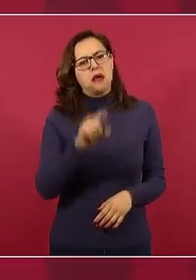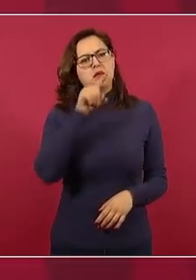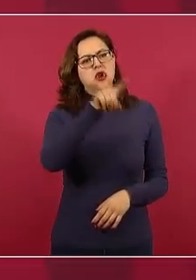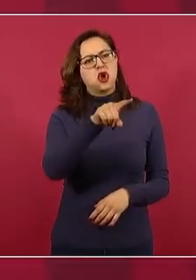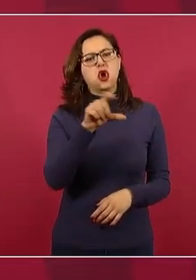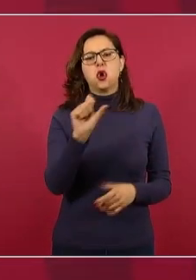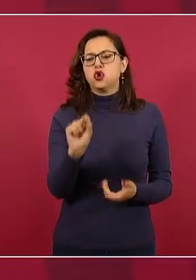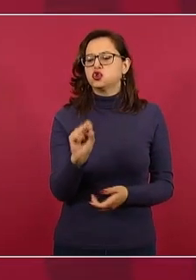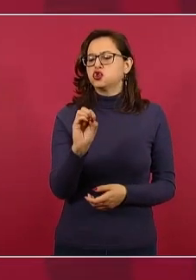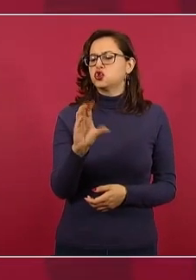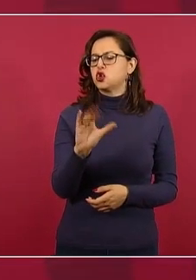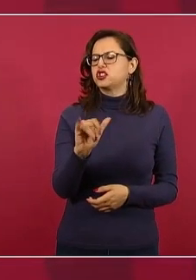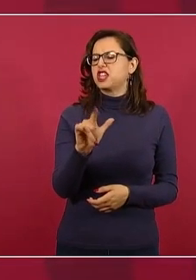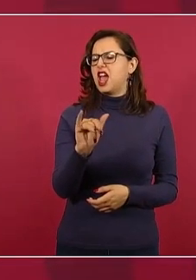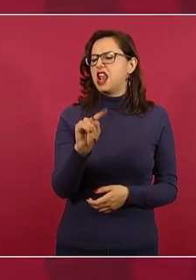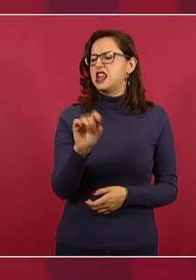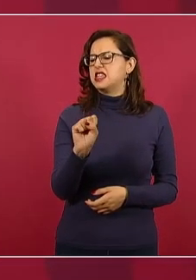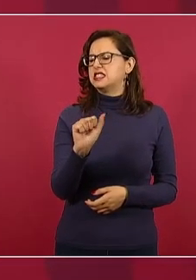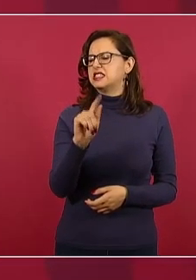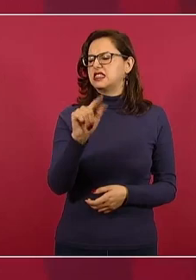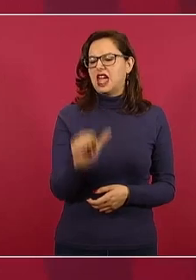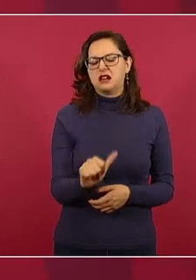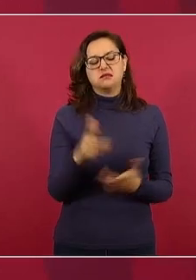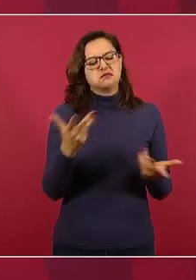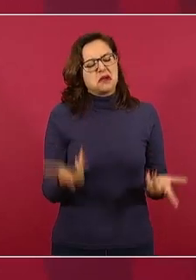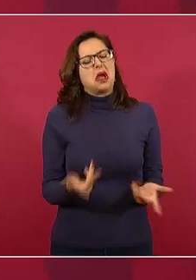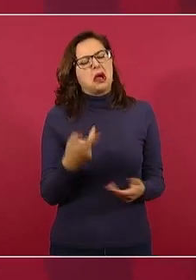declaraciones. Pues